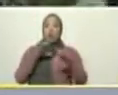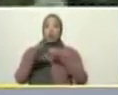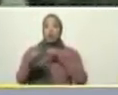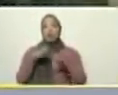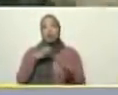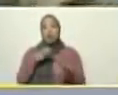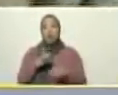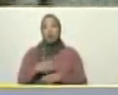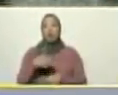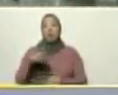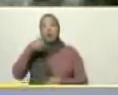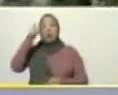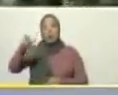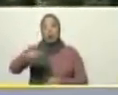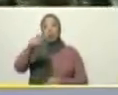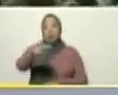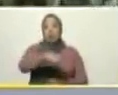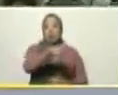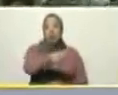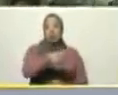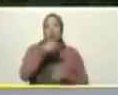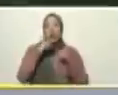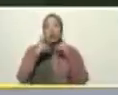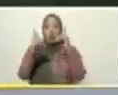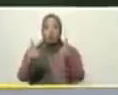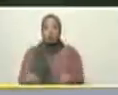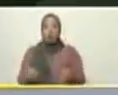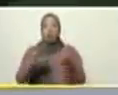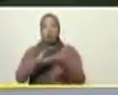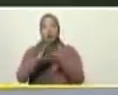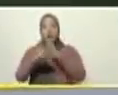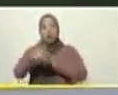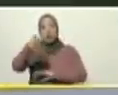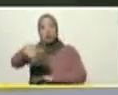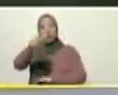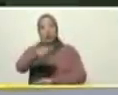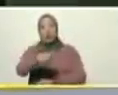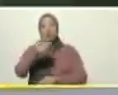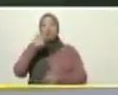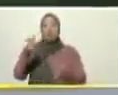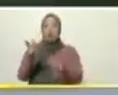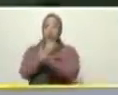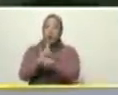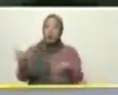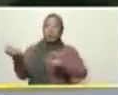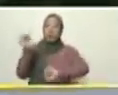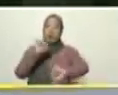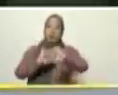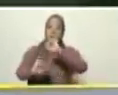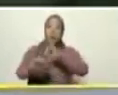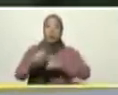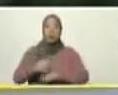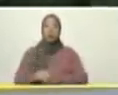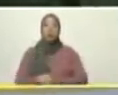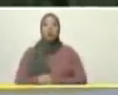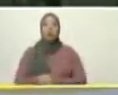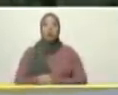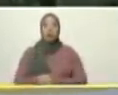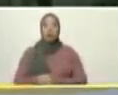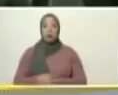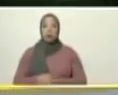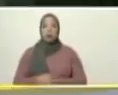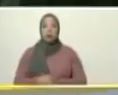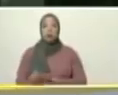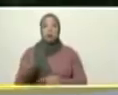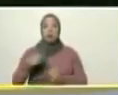popular. Fue un día decisivo para romper la dictadura mediática, que